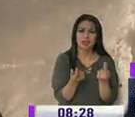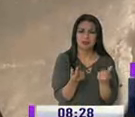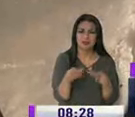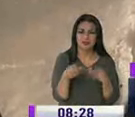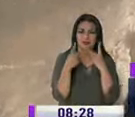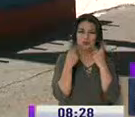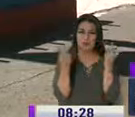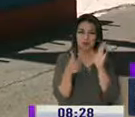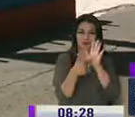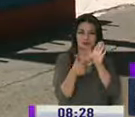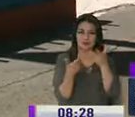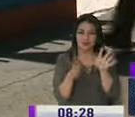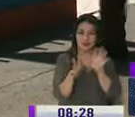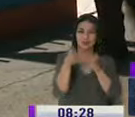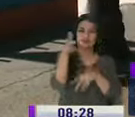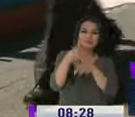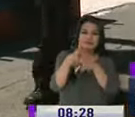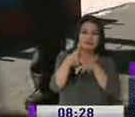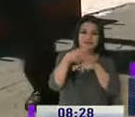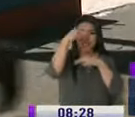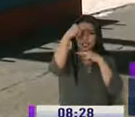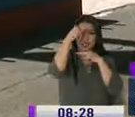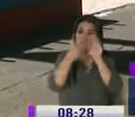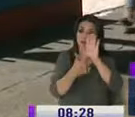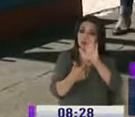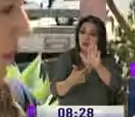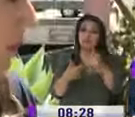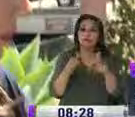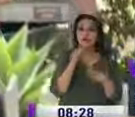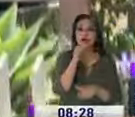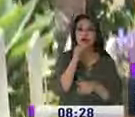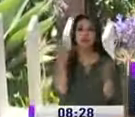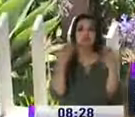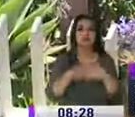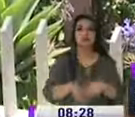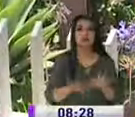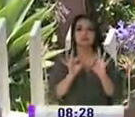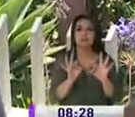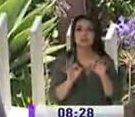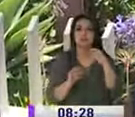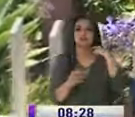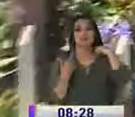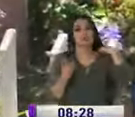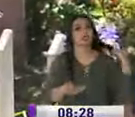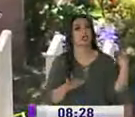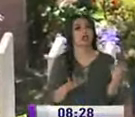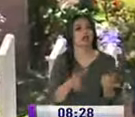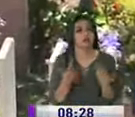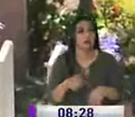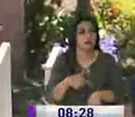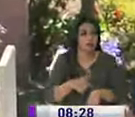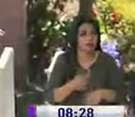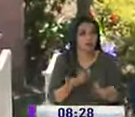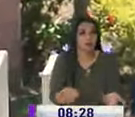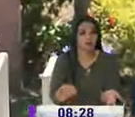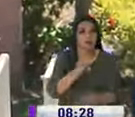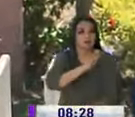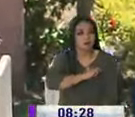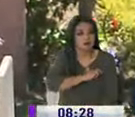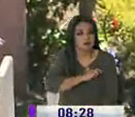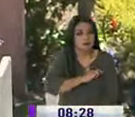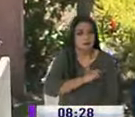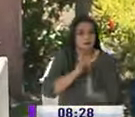del municipio, no sean malitos, ¿ah? ¿Eh? Ayudemos, Barrio El Blanqueado. Realmente los vecinos tienen toda la razón. Miren la basura en este